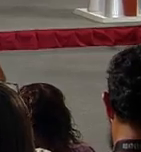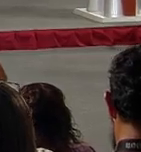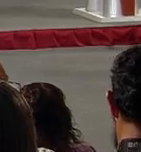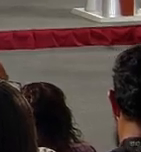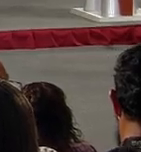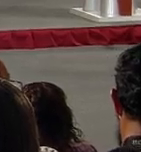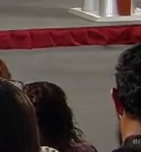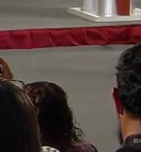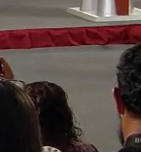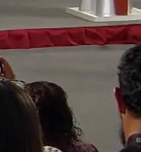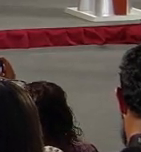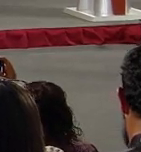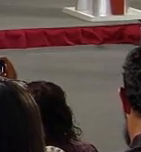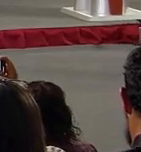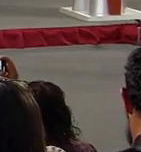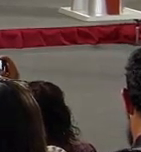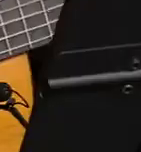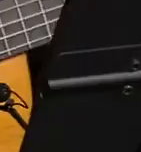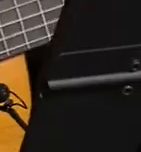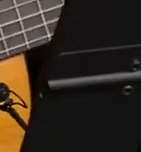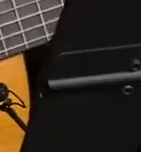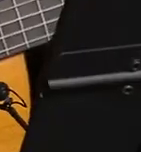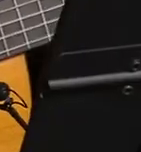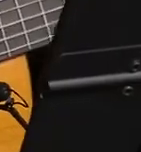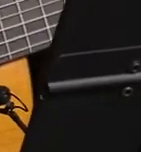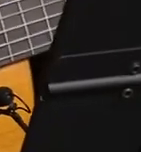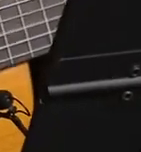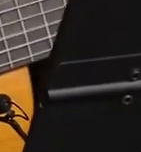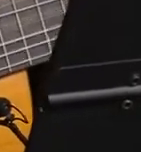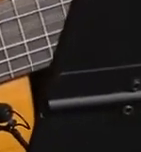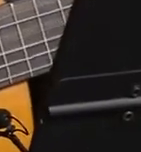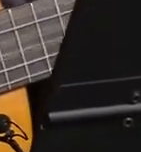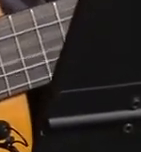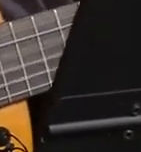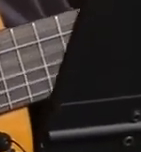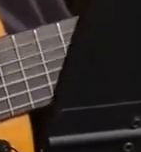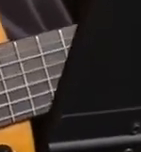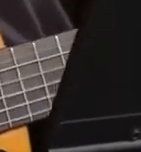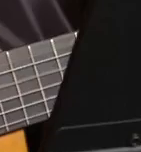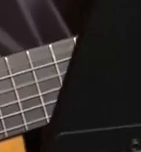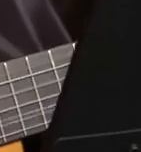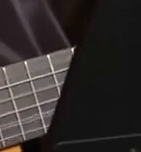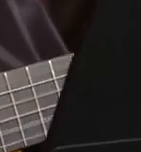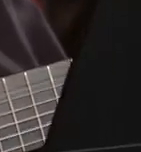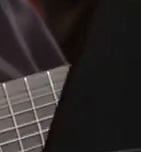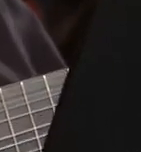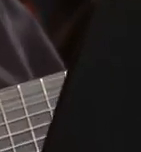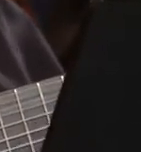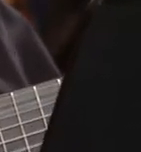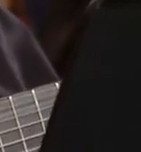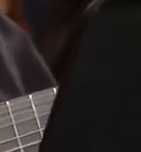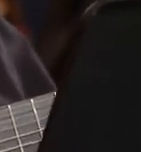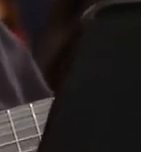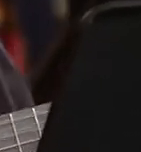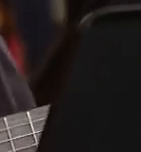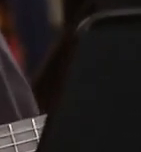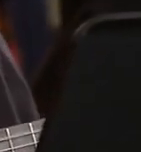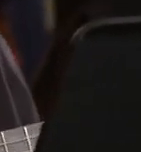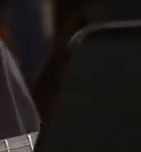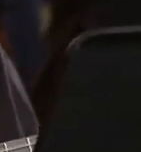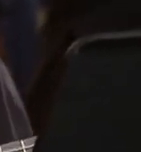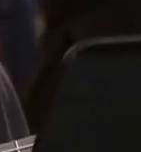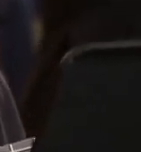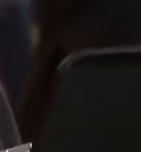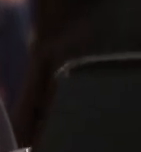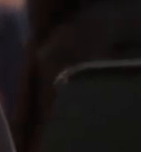ni burócratas tiernos, ni podridos, ni herederos, ni apóstoles errados. No lo van